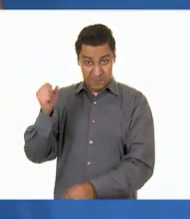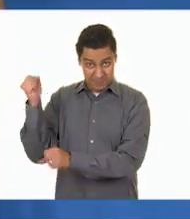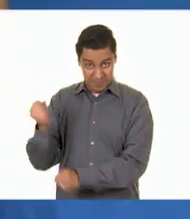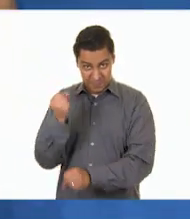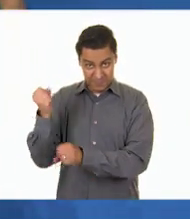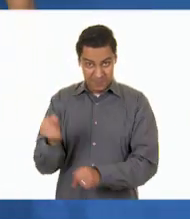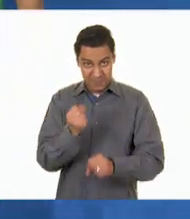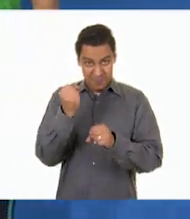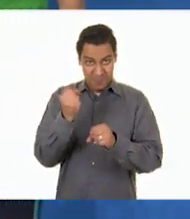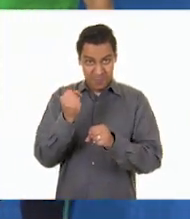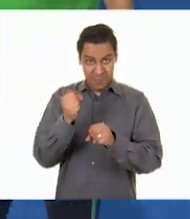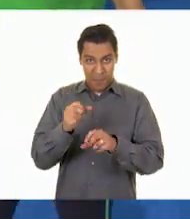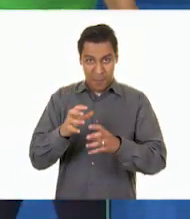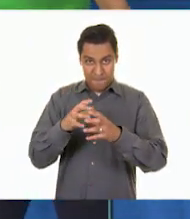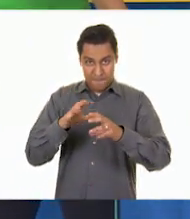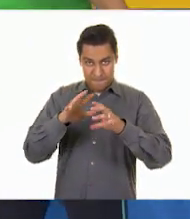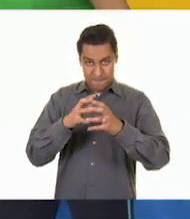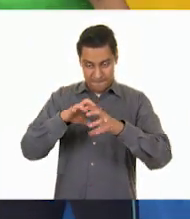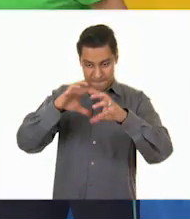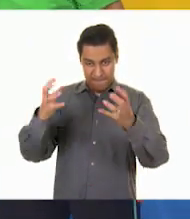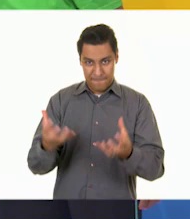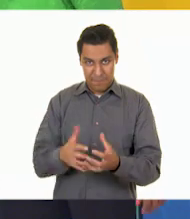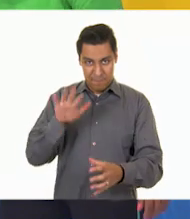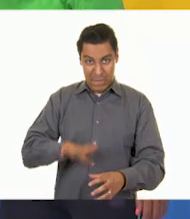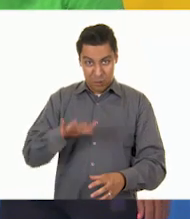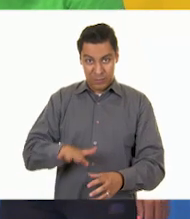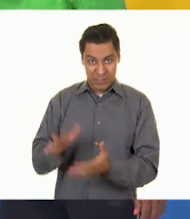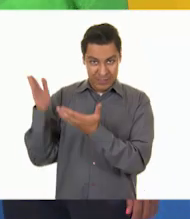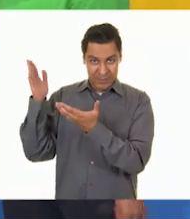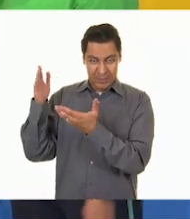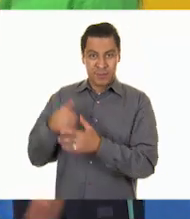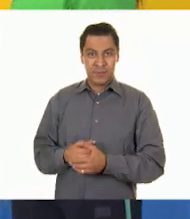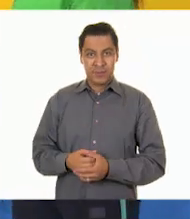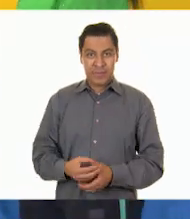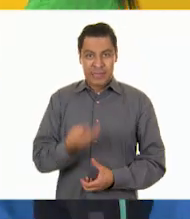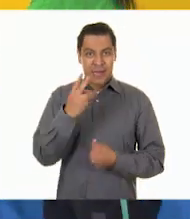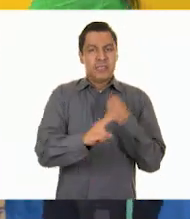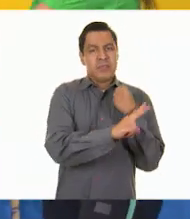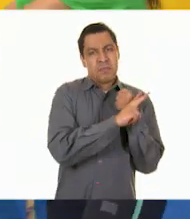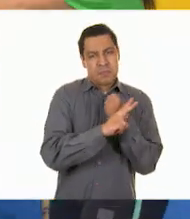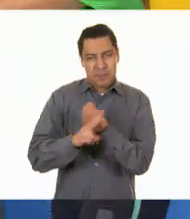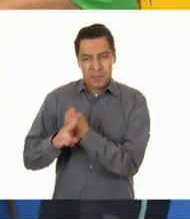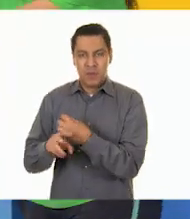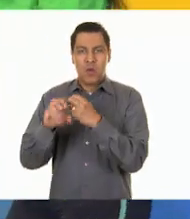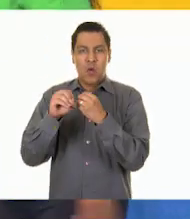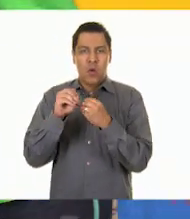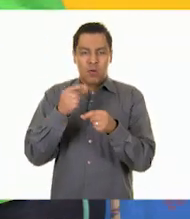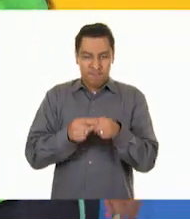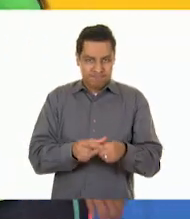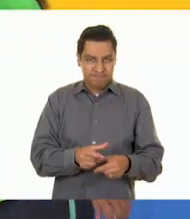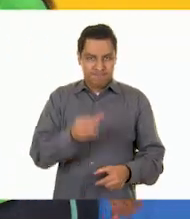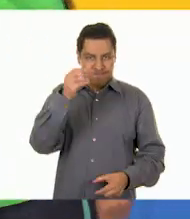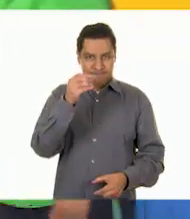una pelota de vinilo tres vasos o botellas de plástico